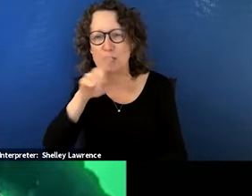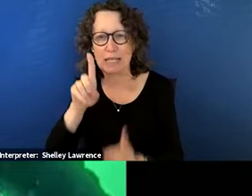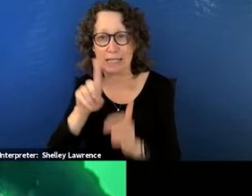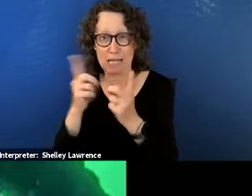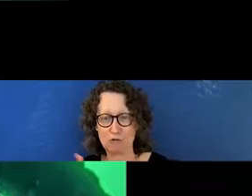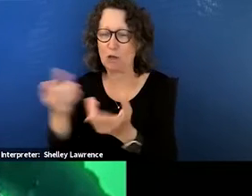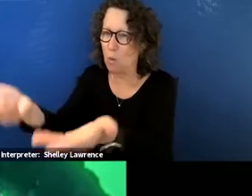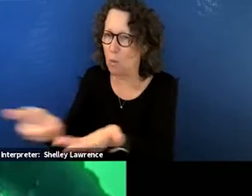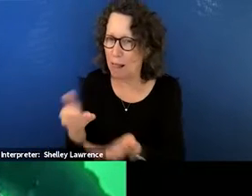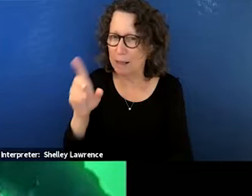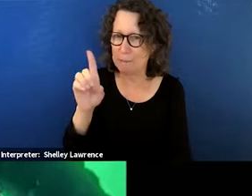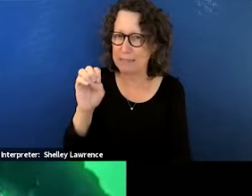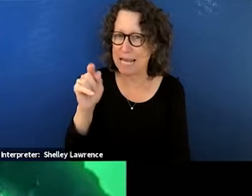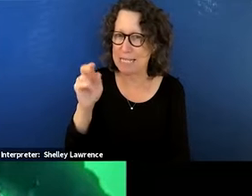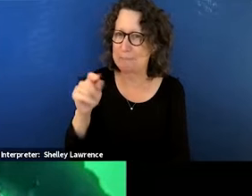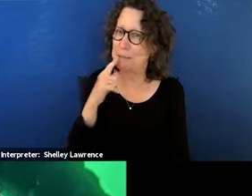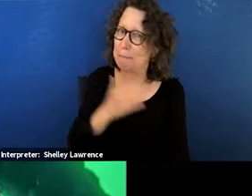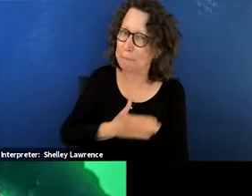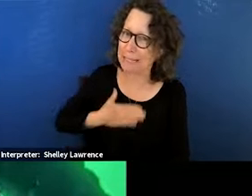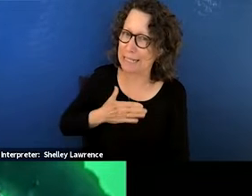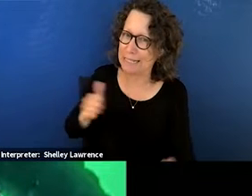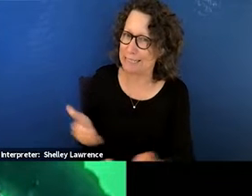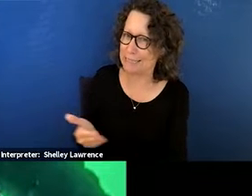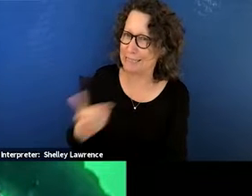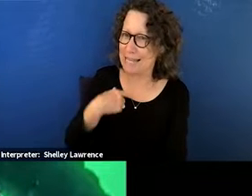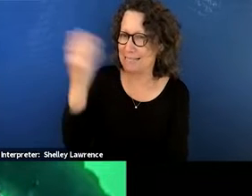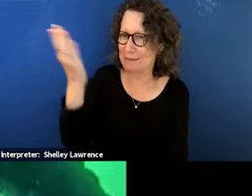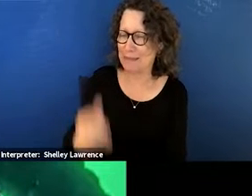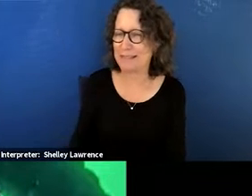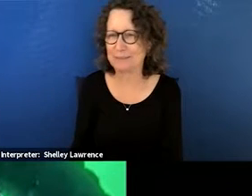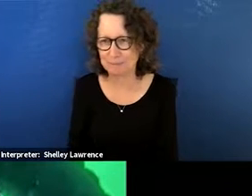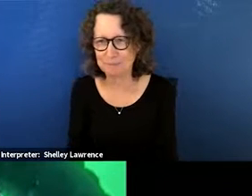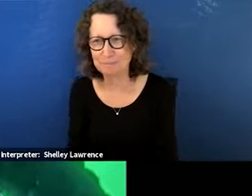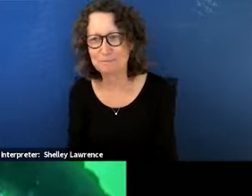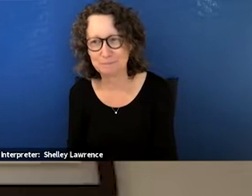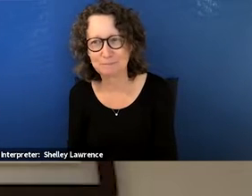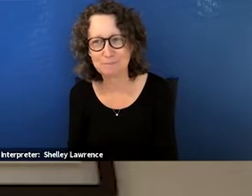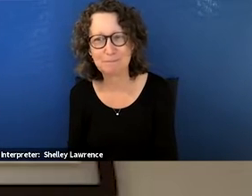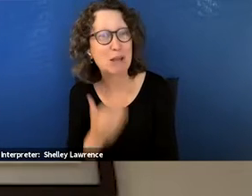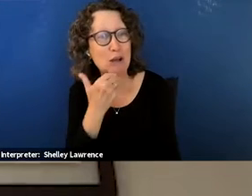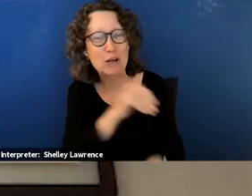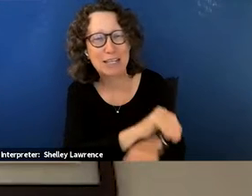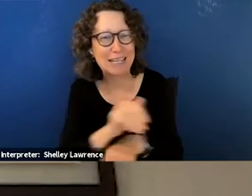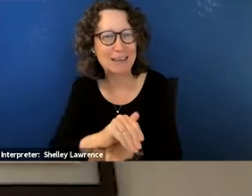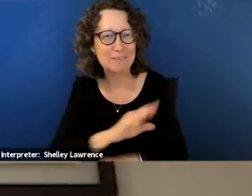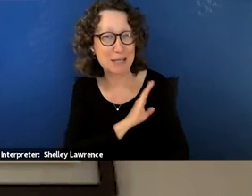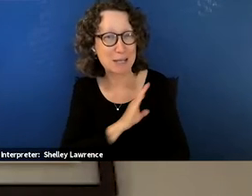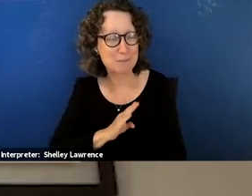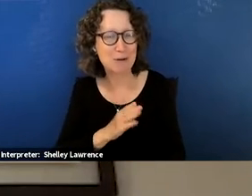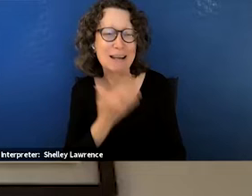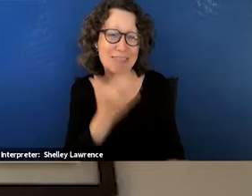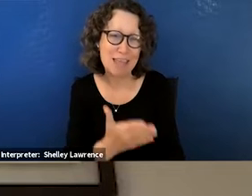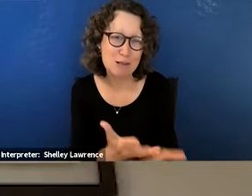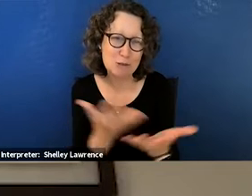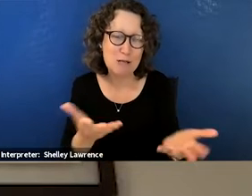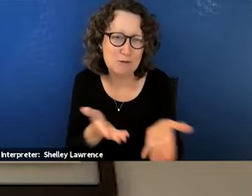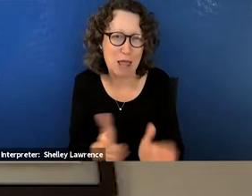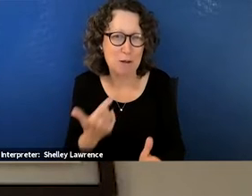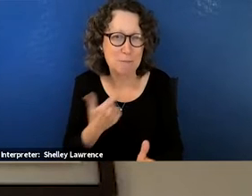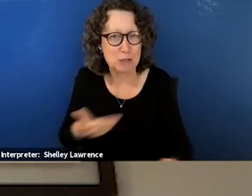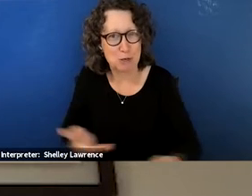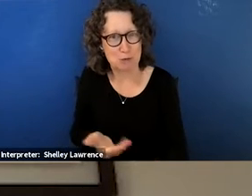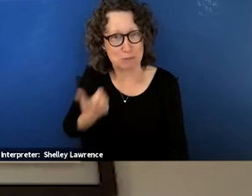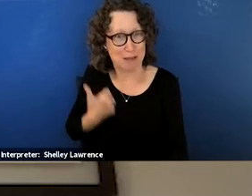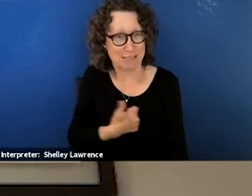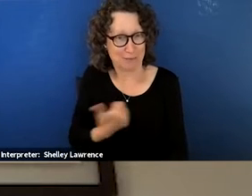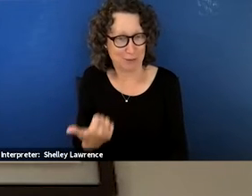Contaminación Aérea de Santa Bárbara. Bienvenido, Desmond. ¿Puede decir unas palabras a los miembros del Consejo? Buenas tardes, miembros del Consejo, y muchas gracias